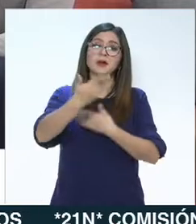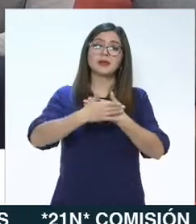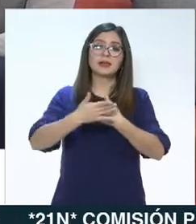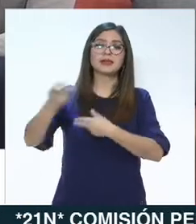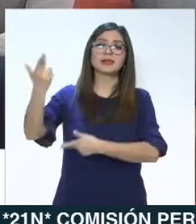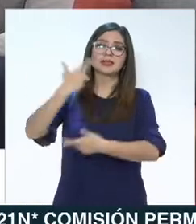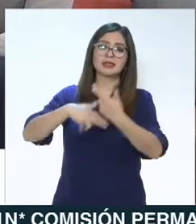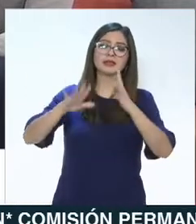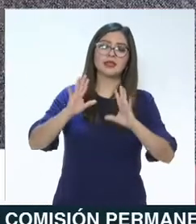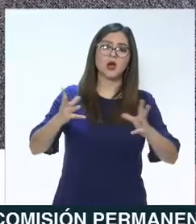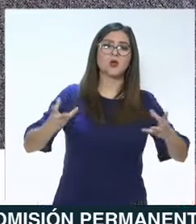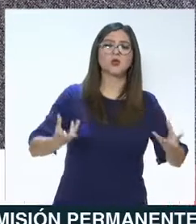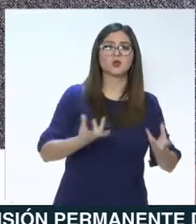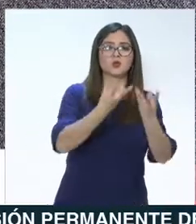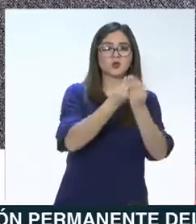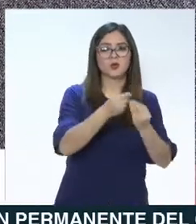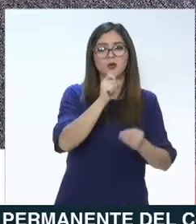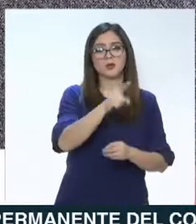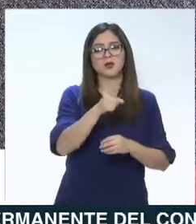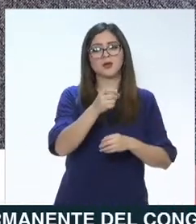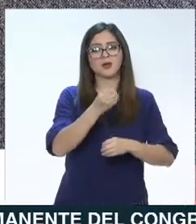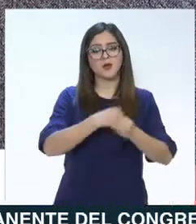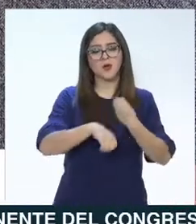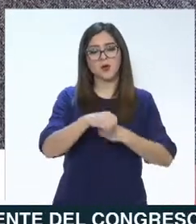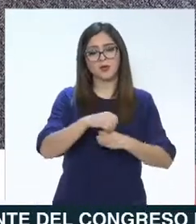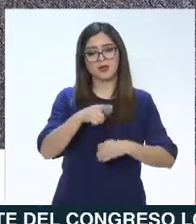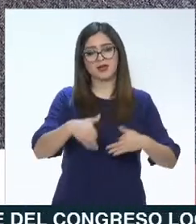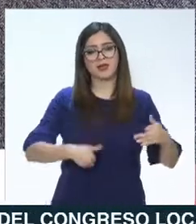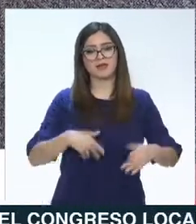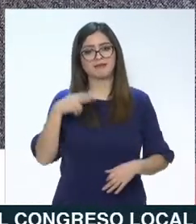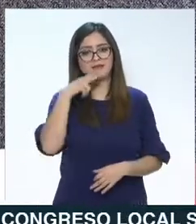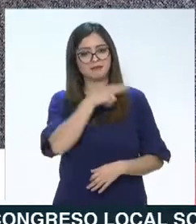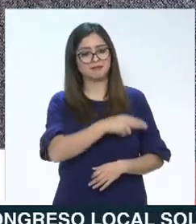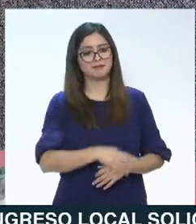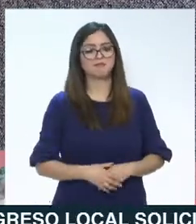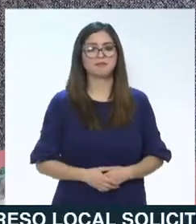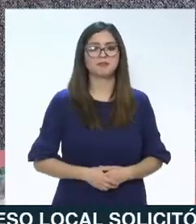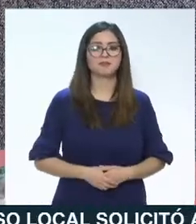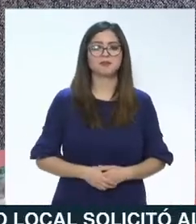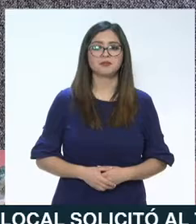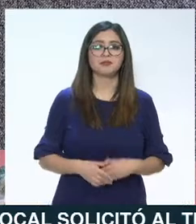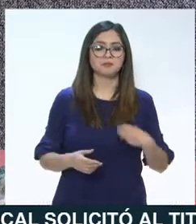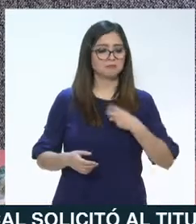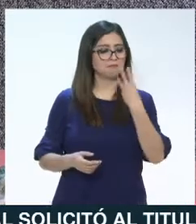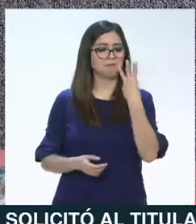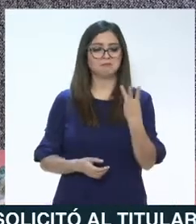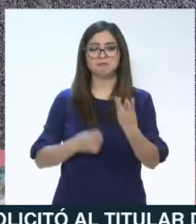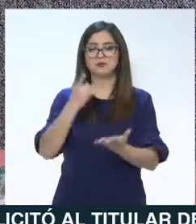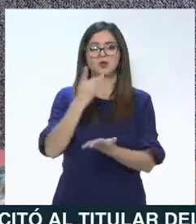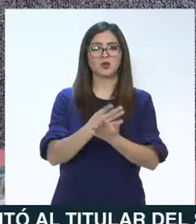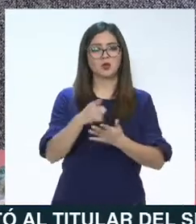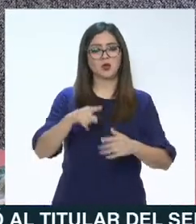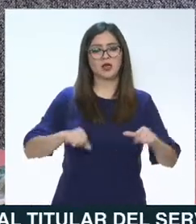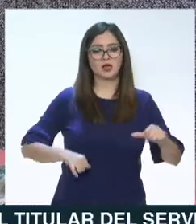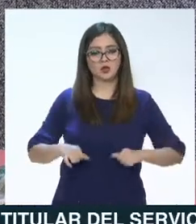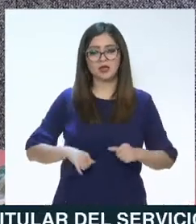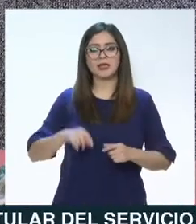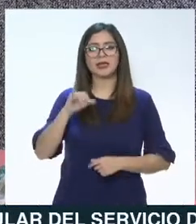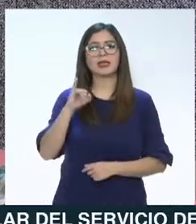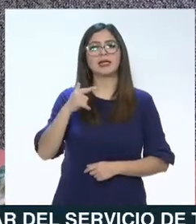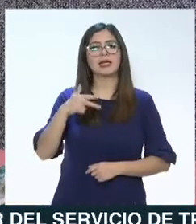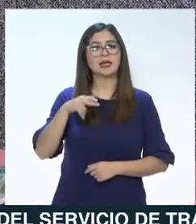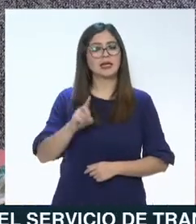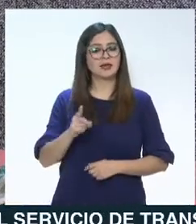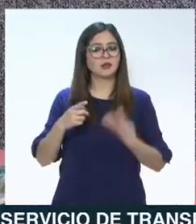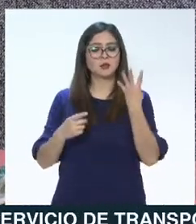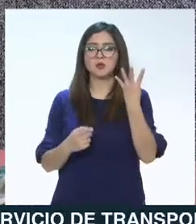Pero pronto, ¿no? lo vamos a reincorporar pronto. Sí, nosotros somos pues los tres actores, Muy Ingrid bien. Cebada, que es la directora y autora,